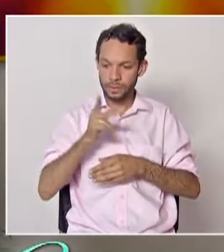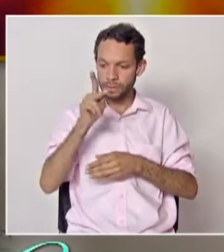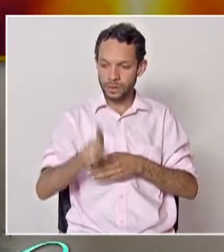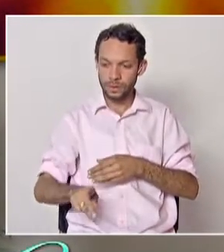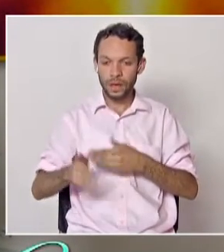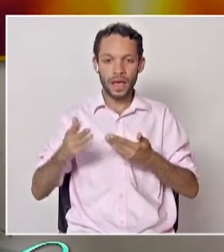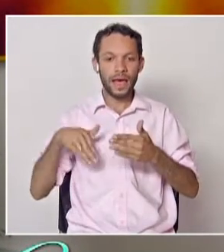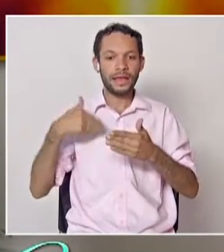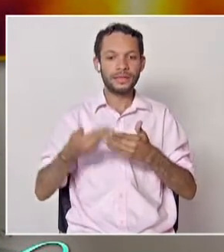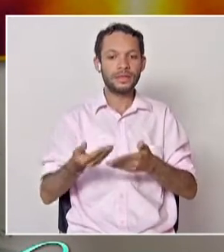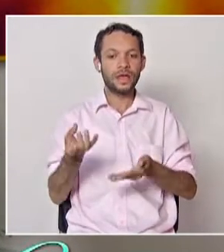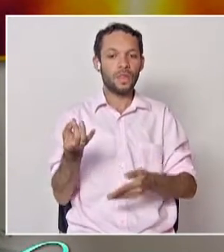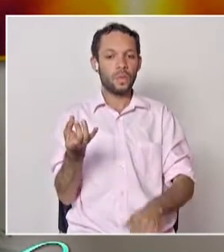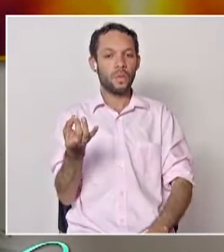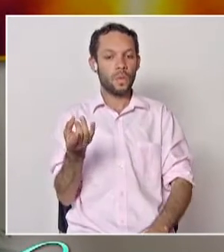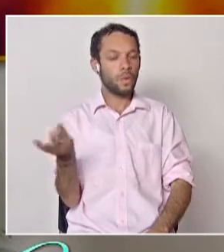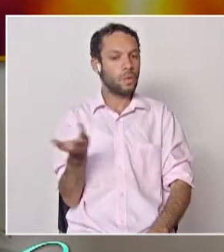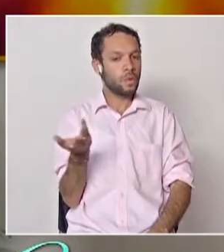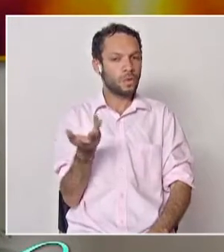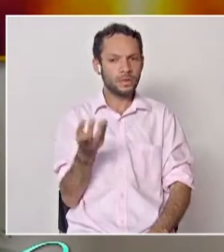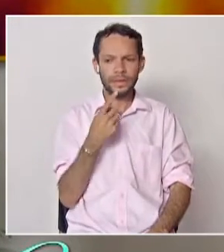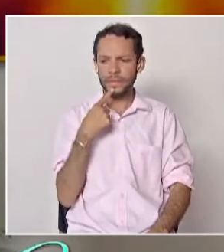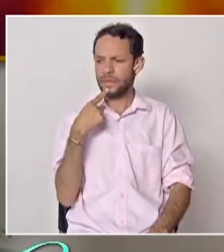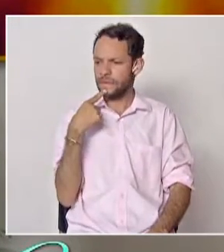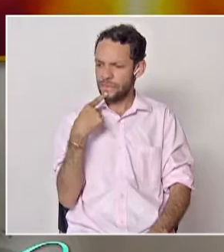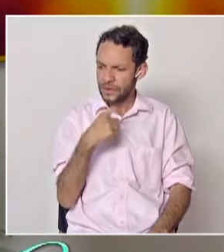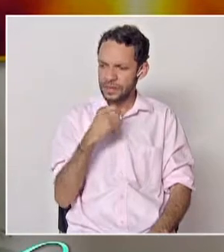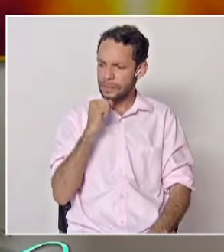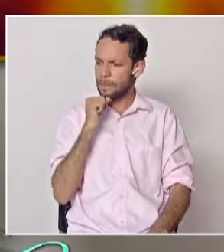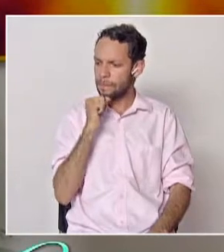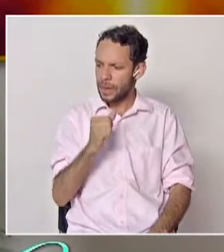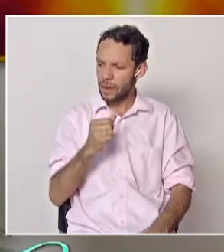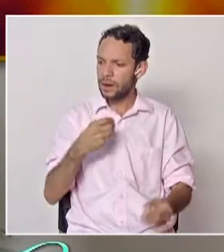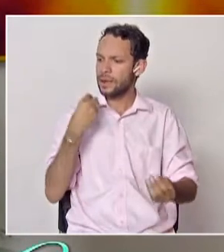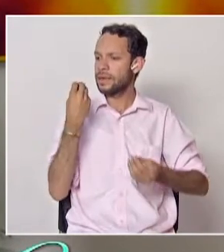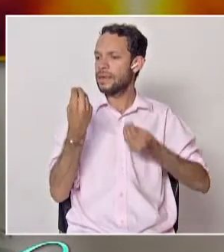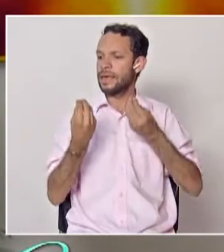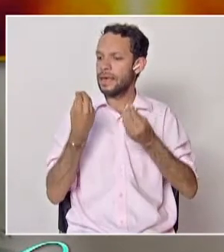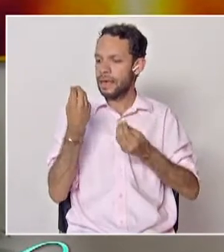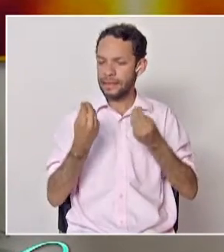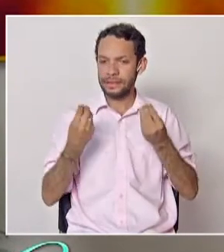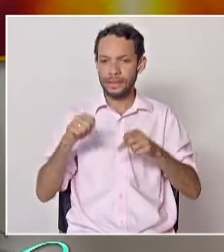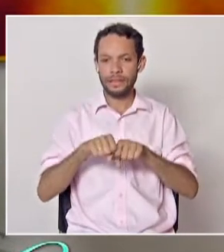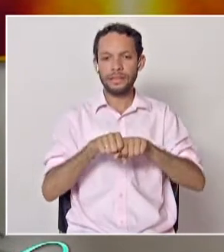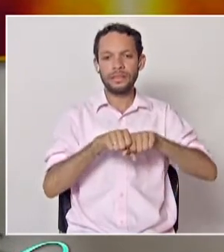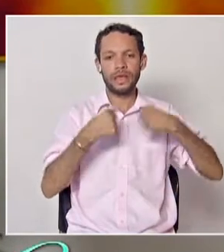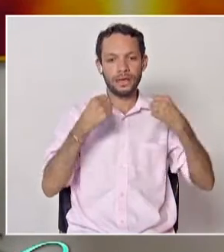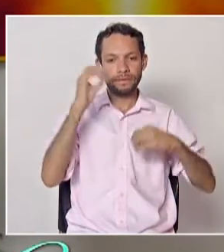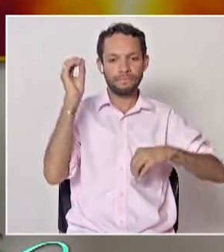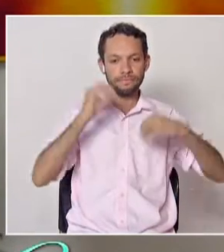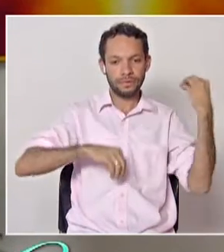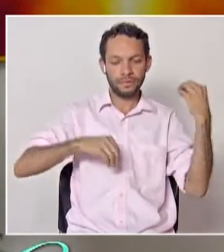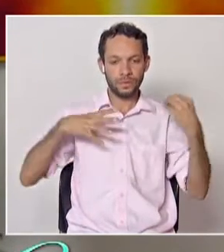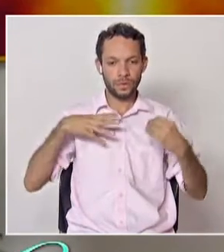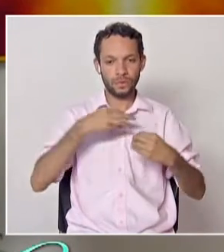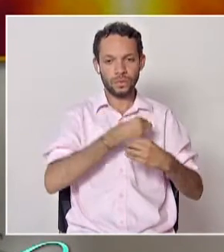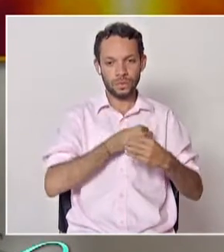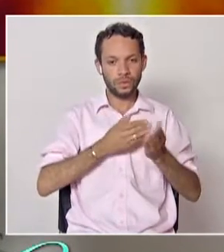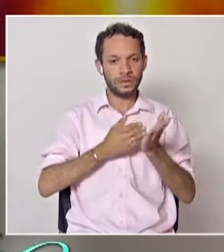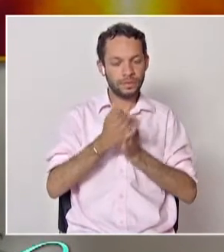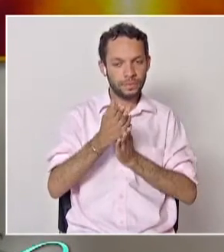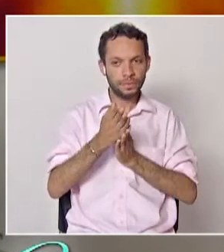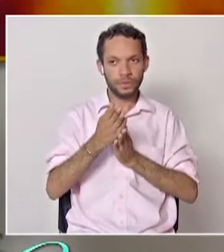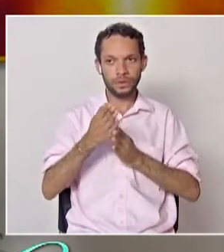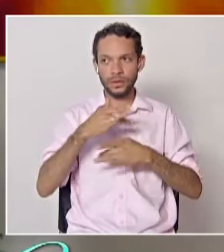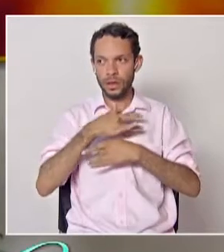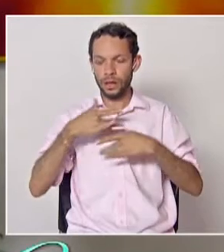siendo agudo, si es crónico, para saber qué manejo vamos a hacer con el paciente. Lo que más hemos estado manejando es lo que tiene que ver con problemas